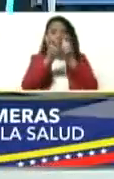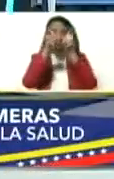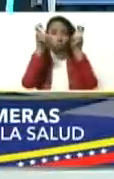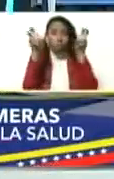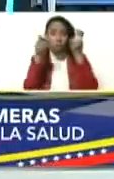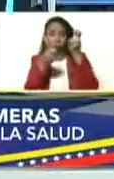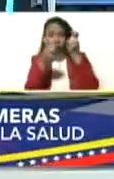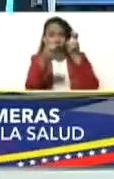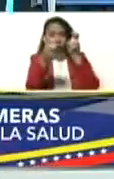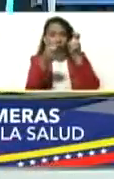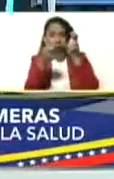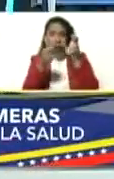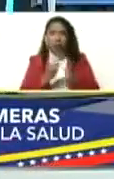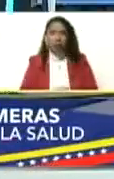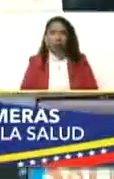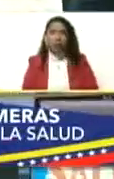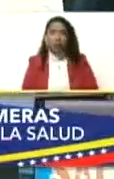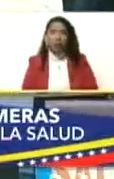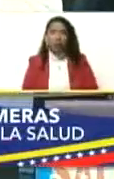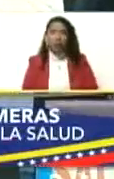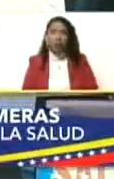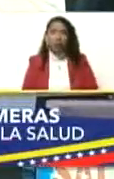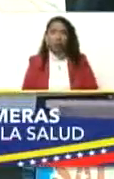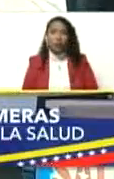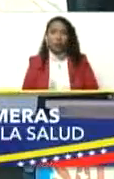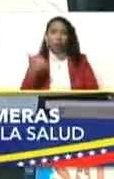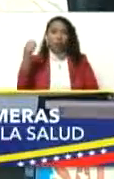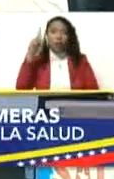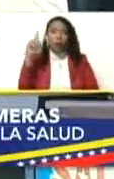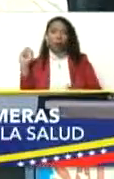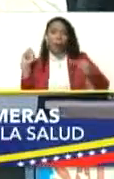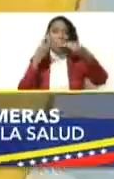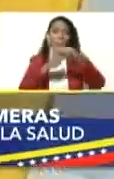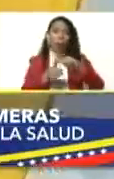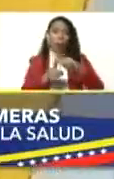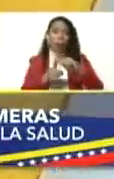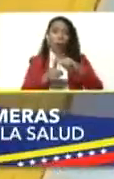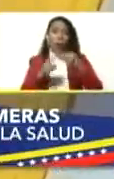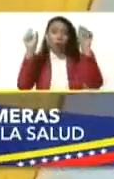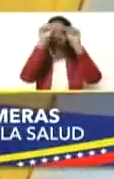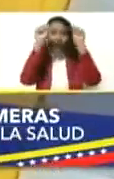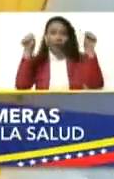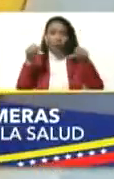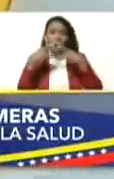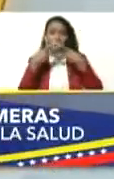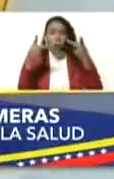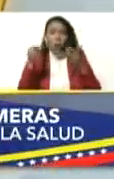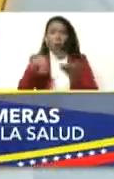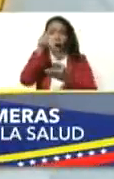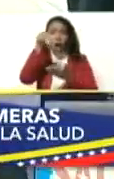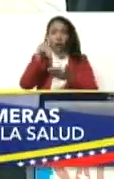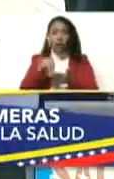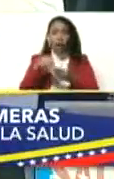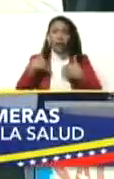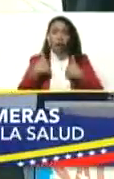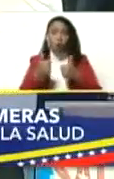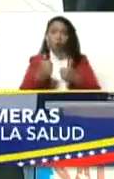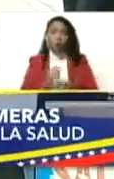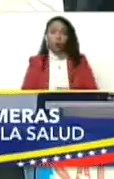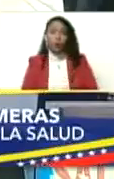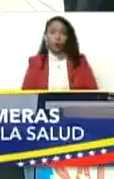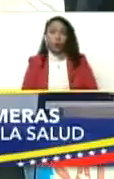obstetricia. Nuevos pediatras también se suman al Sistema Público Nacional de Salud, además